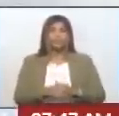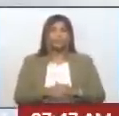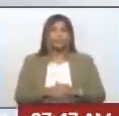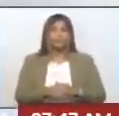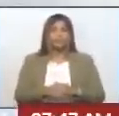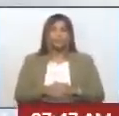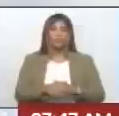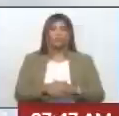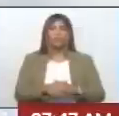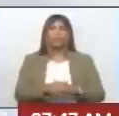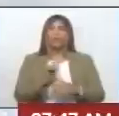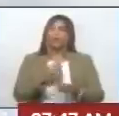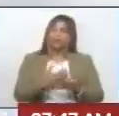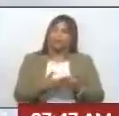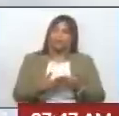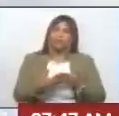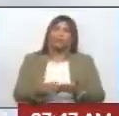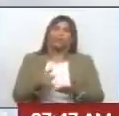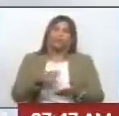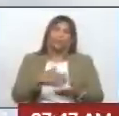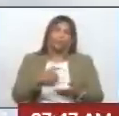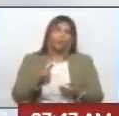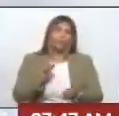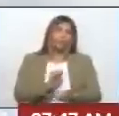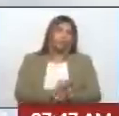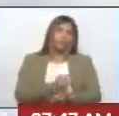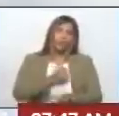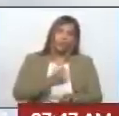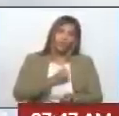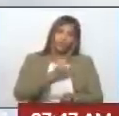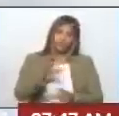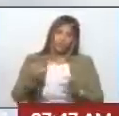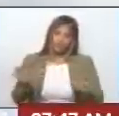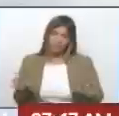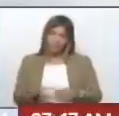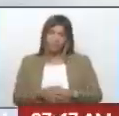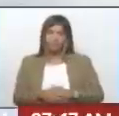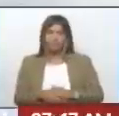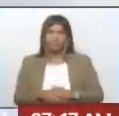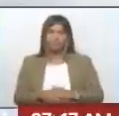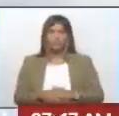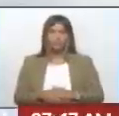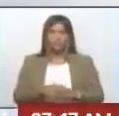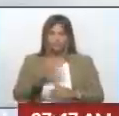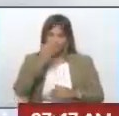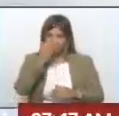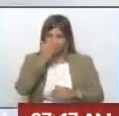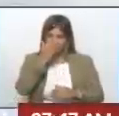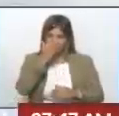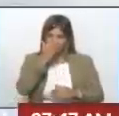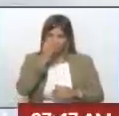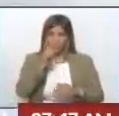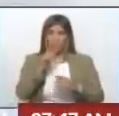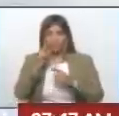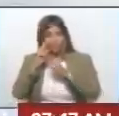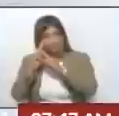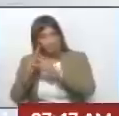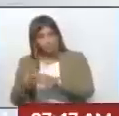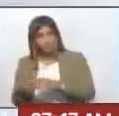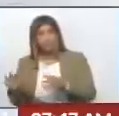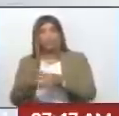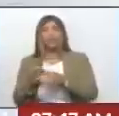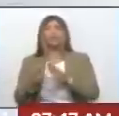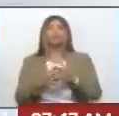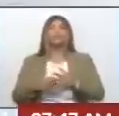con él ha estado planteado hacerlo preso en cualquier lugar. Sobre todo los lacayos de los aliados,